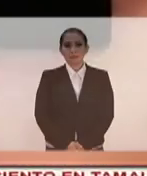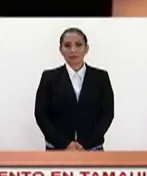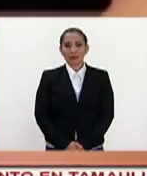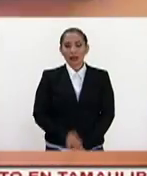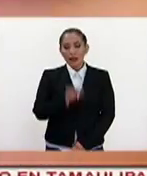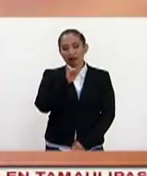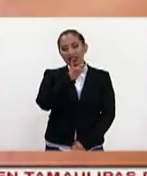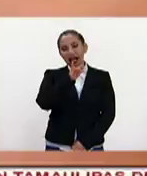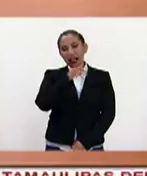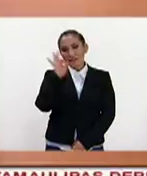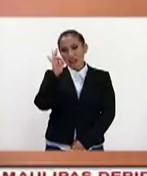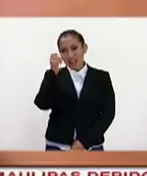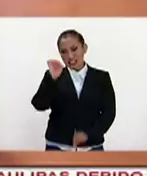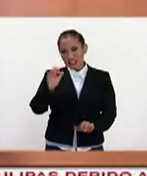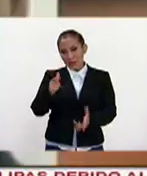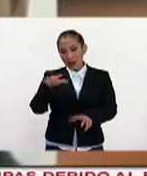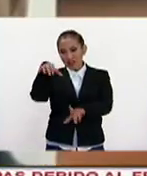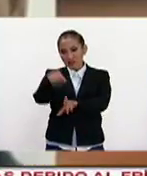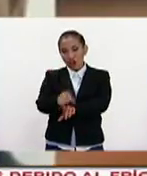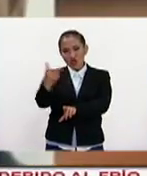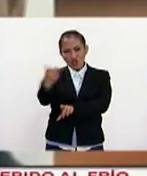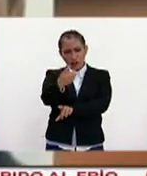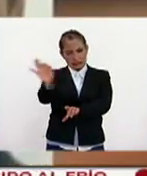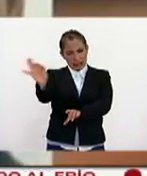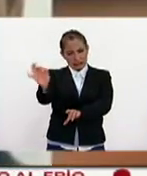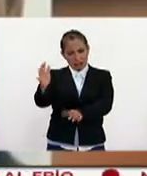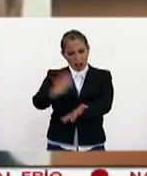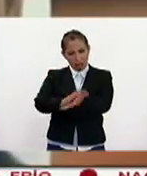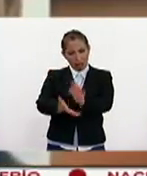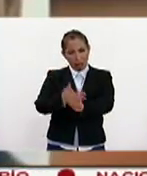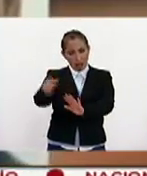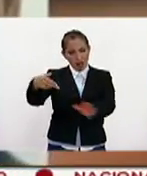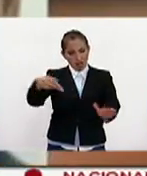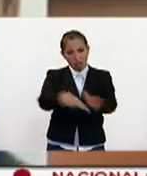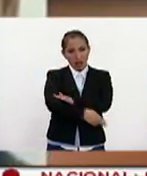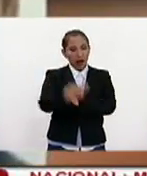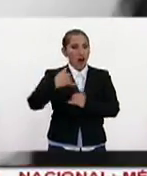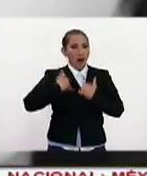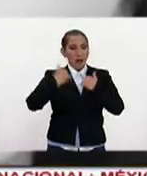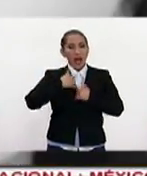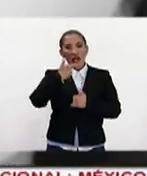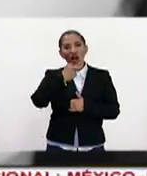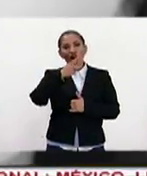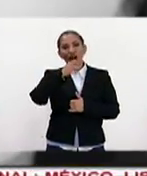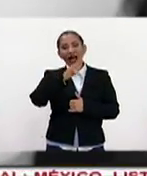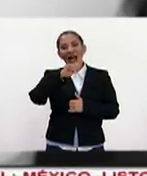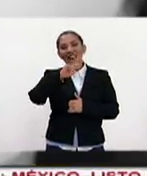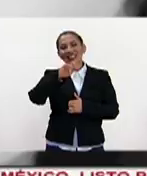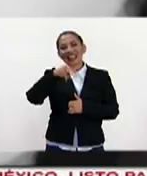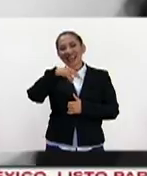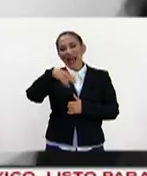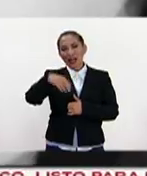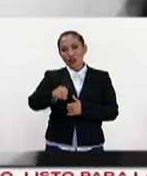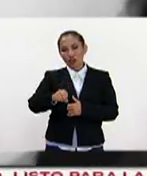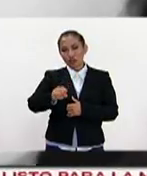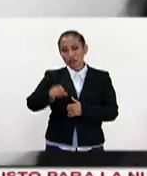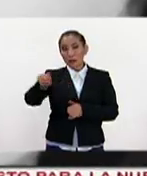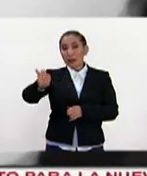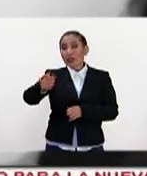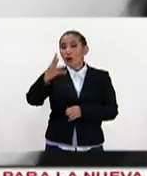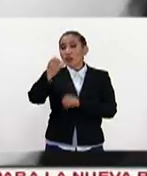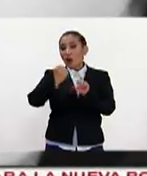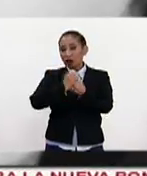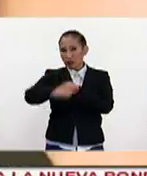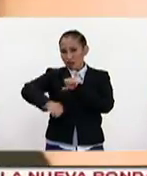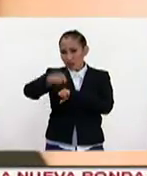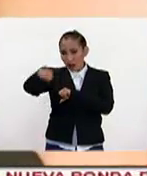La Fiscalía General de Chiapas capturó a 2 presuntos implicados en el homicidio de la joven Gloria Castellanos Balcázar, de